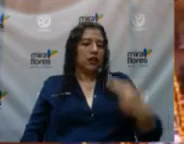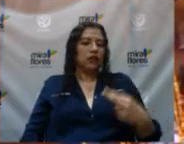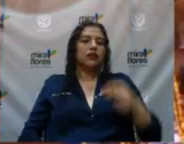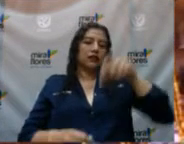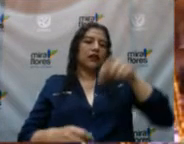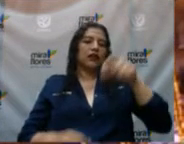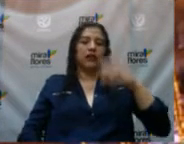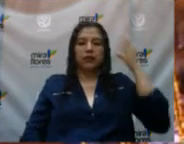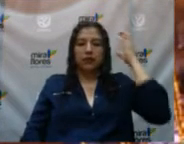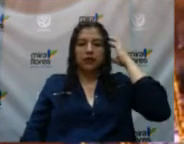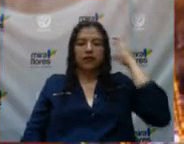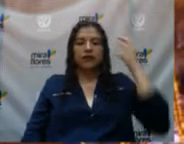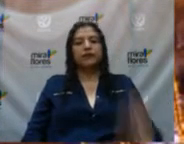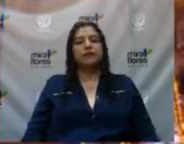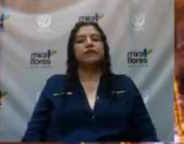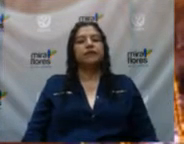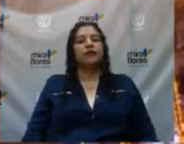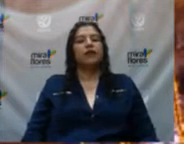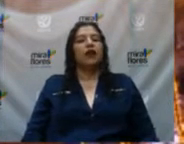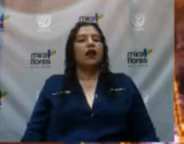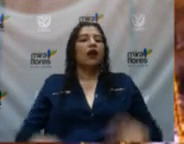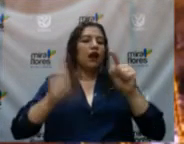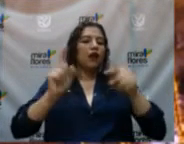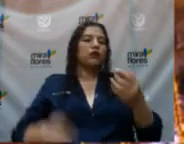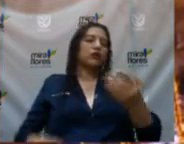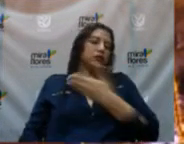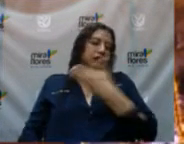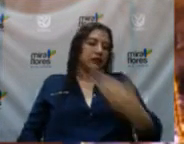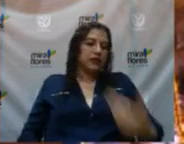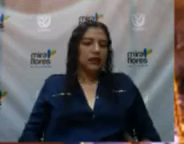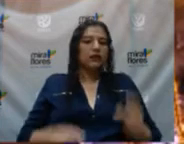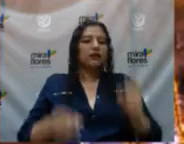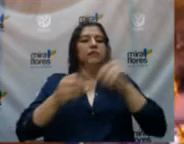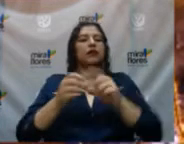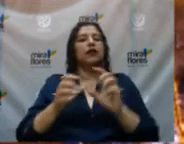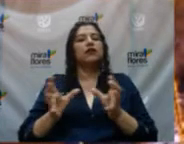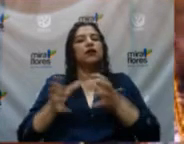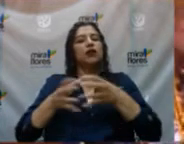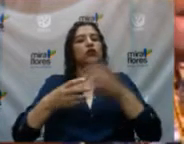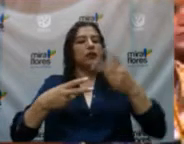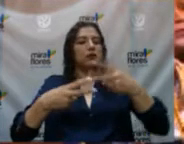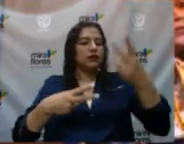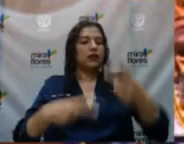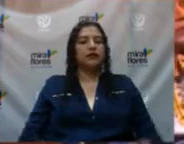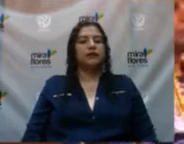del distrito, señores presidentes y miembros de las juntas vecinales,